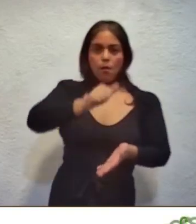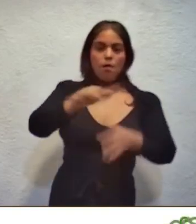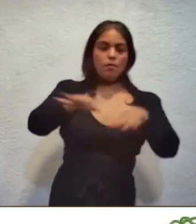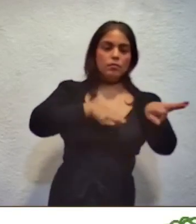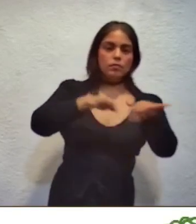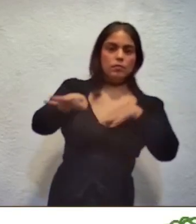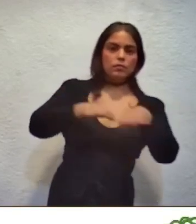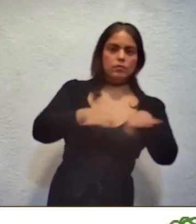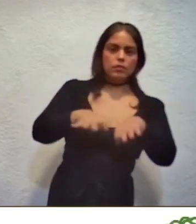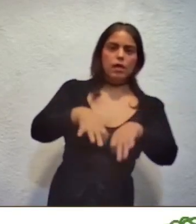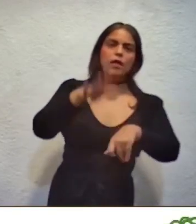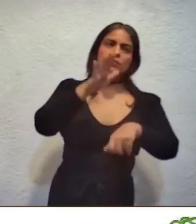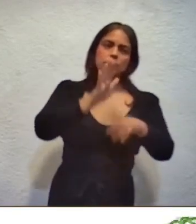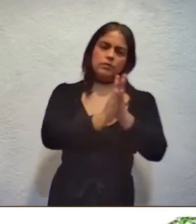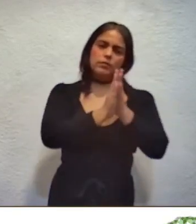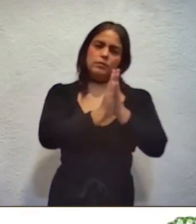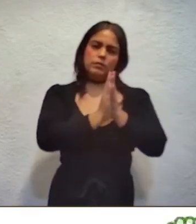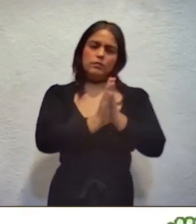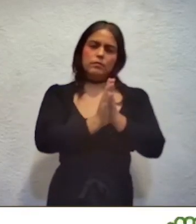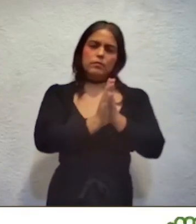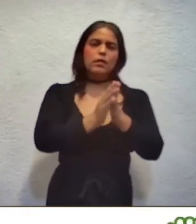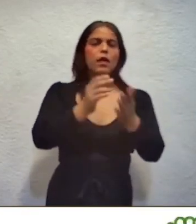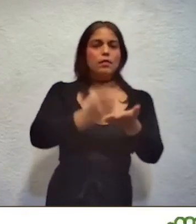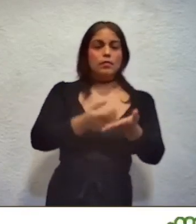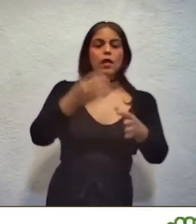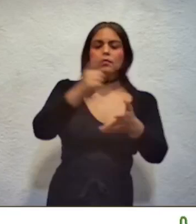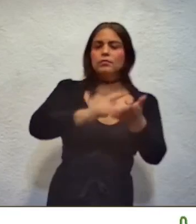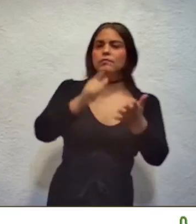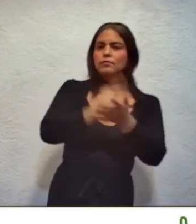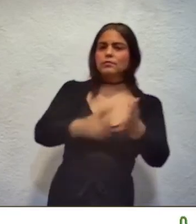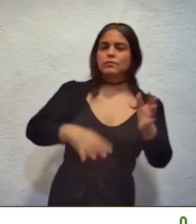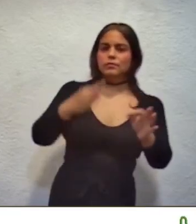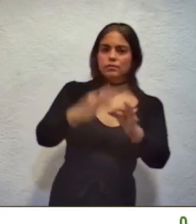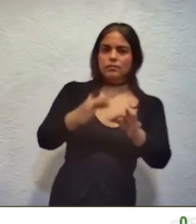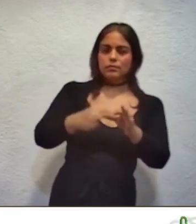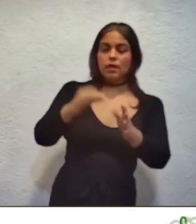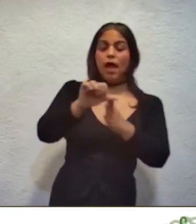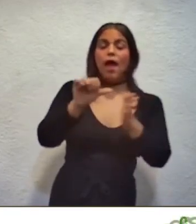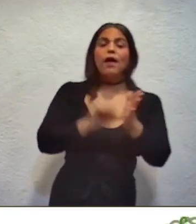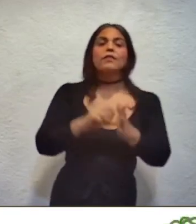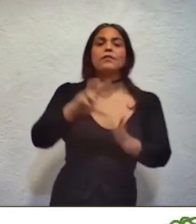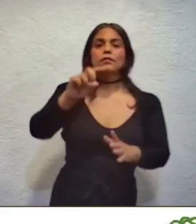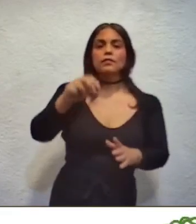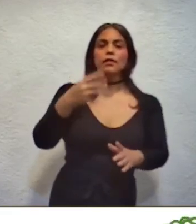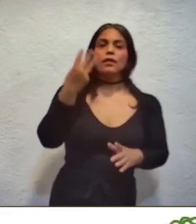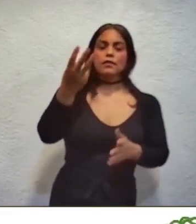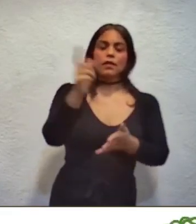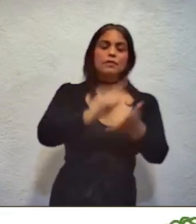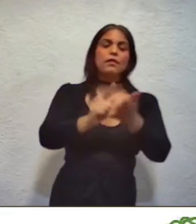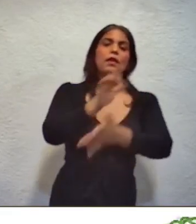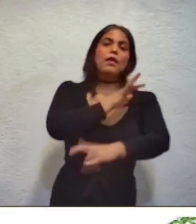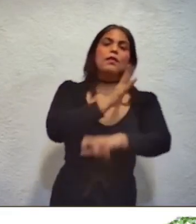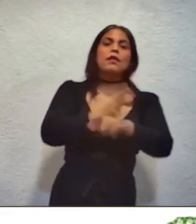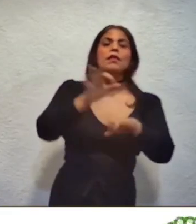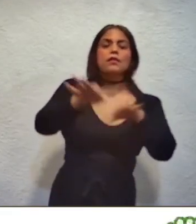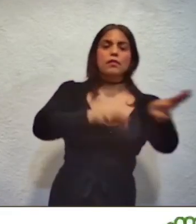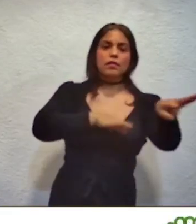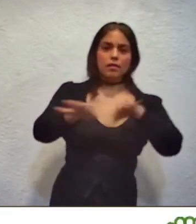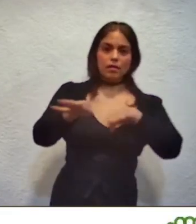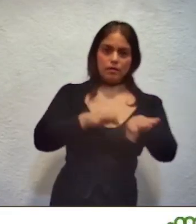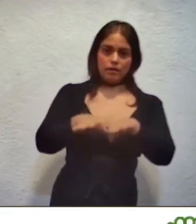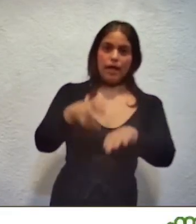esa autoridad jurisdiccional se diera cumplimiento a lo establecido en el artículo 33 de la Ley Federal del Trabajo, aplicada de